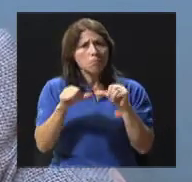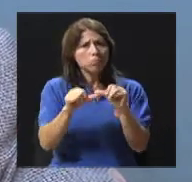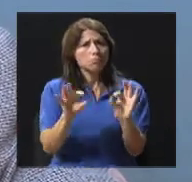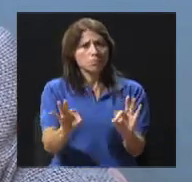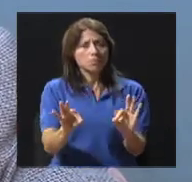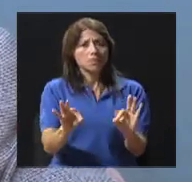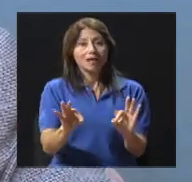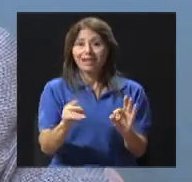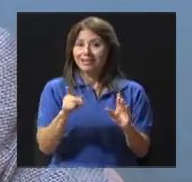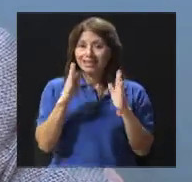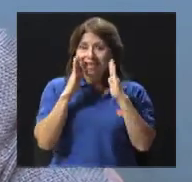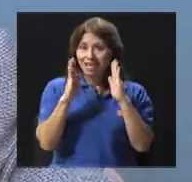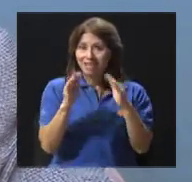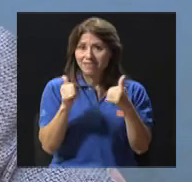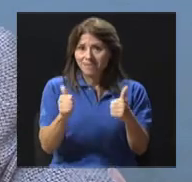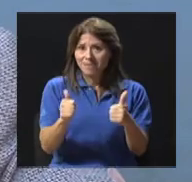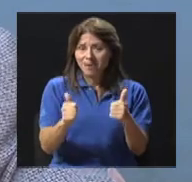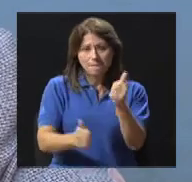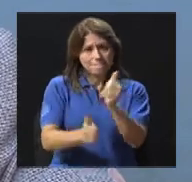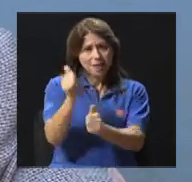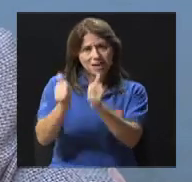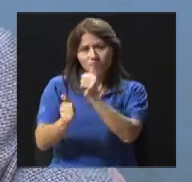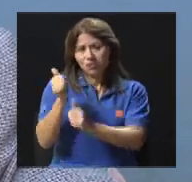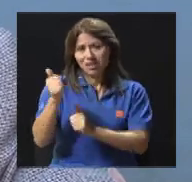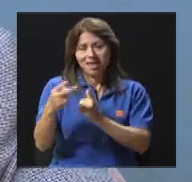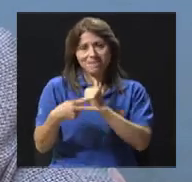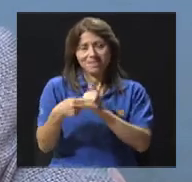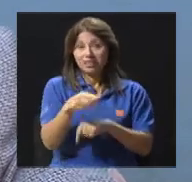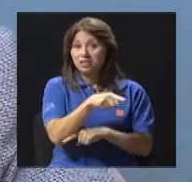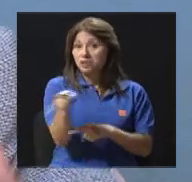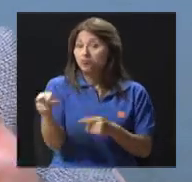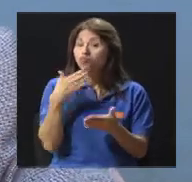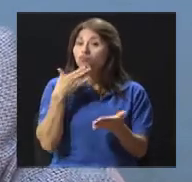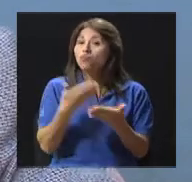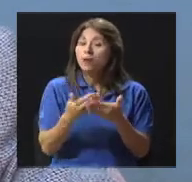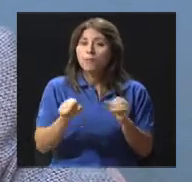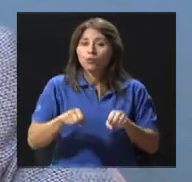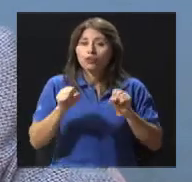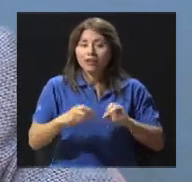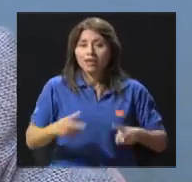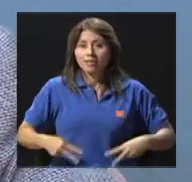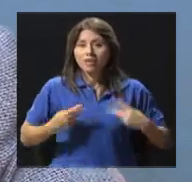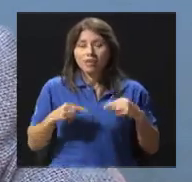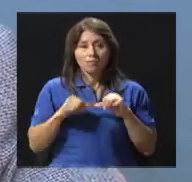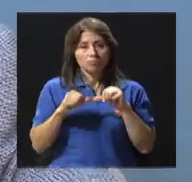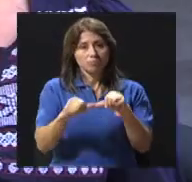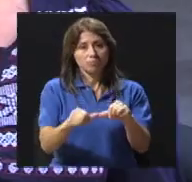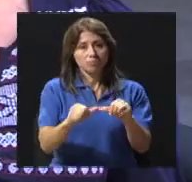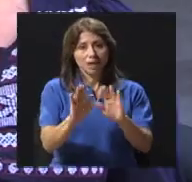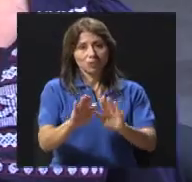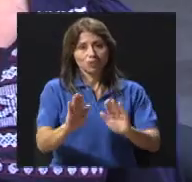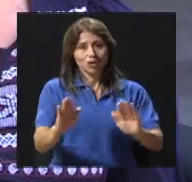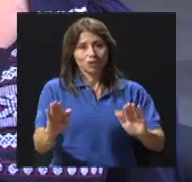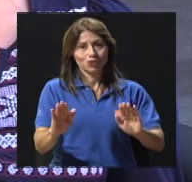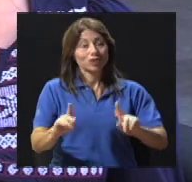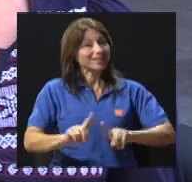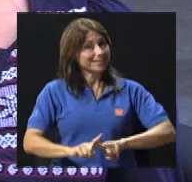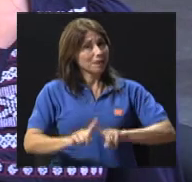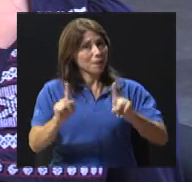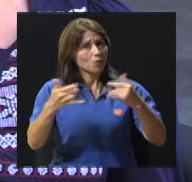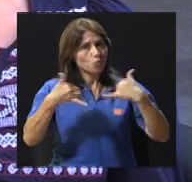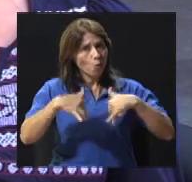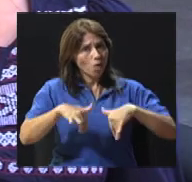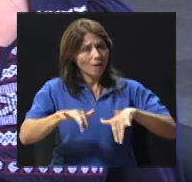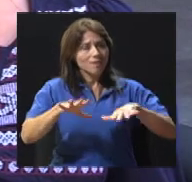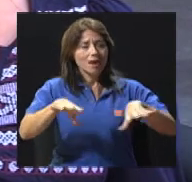la mayoría de los casos afortunadamente resulta con una buena posibilidad de vida para estos niños, y sin embargo tenemos retos